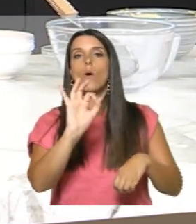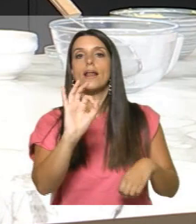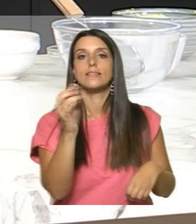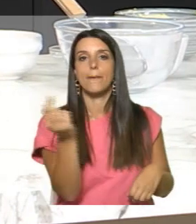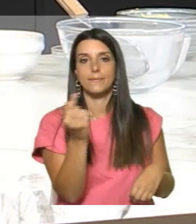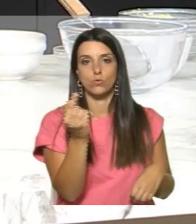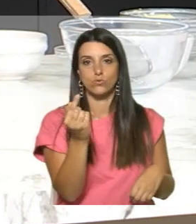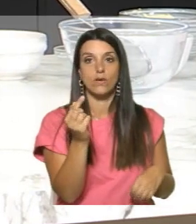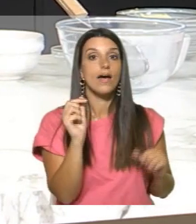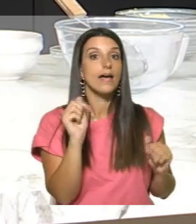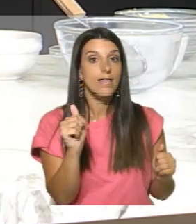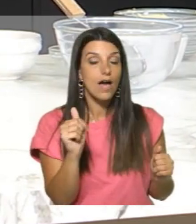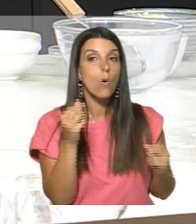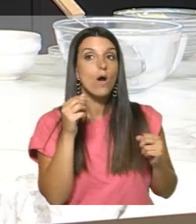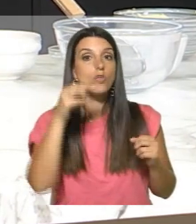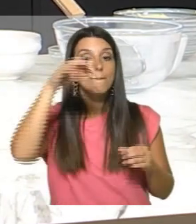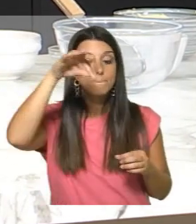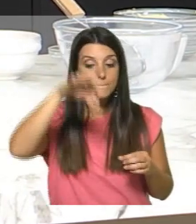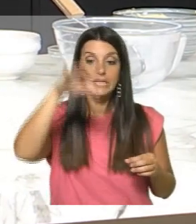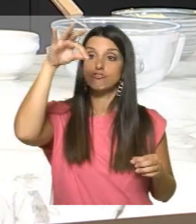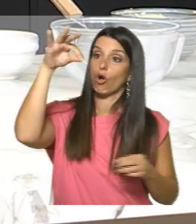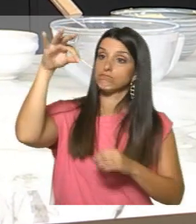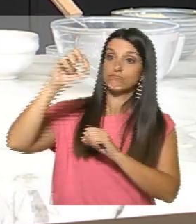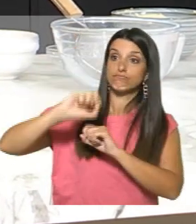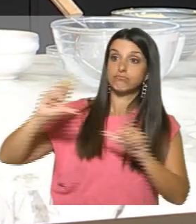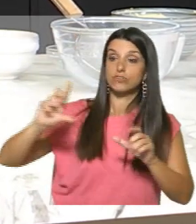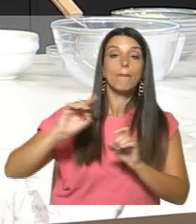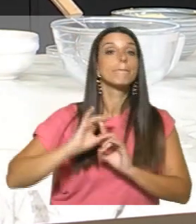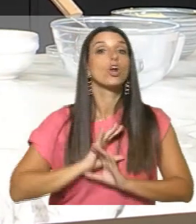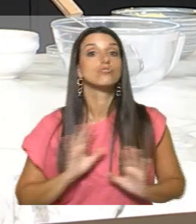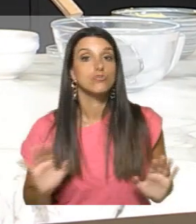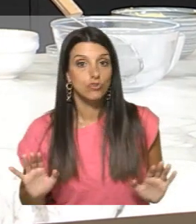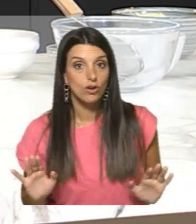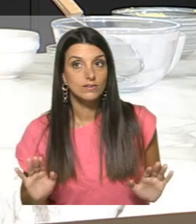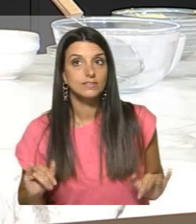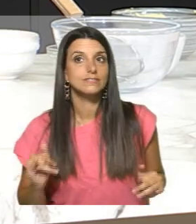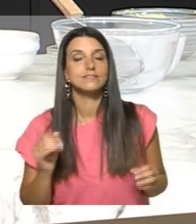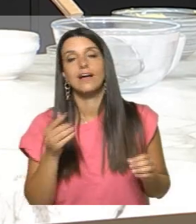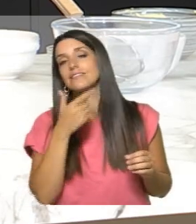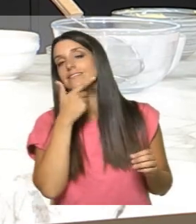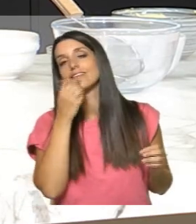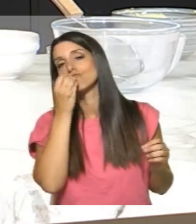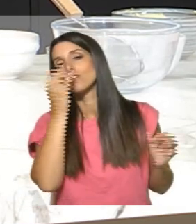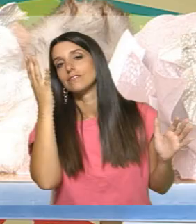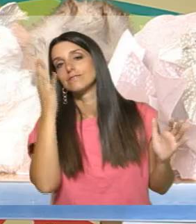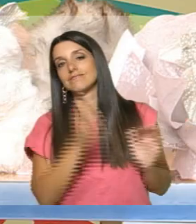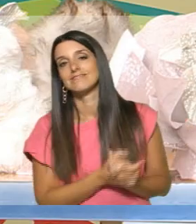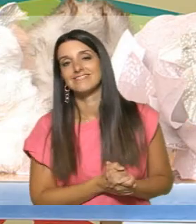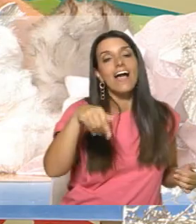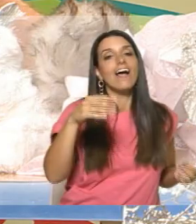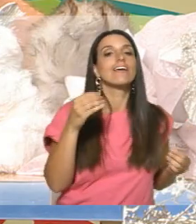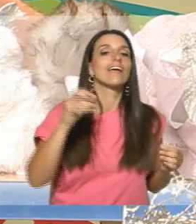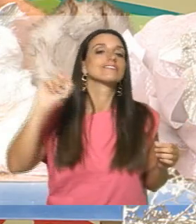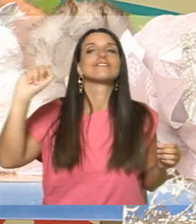minutos. ¿Hasta cuándo? Hasta que vos lo pinches y te salga sequito y ahí lo tenés y te va a quedar delicioso. Excelente, me